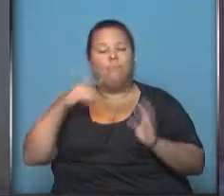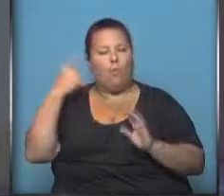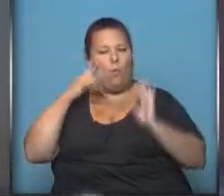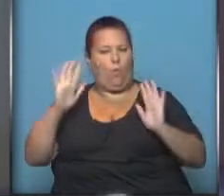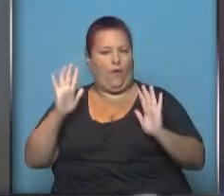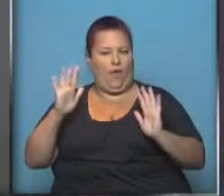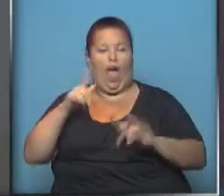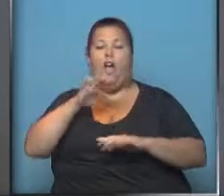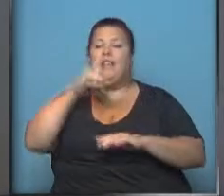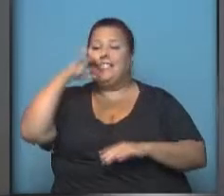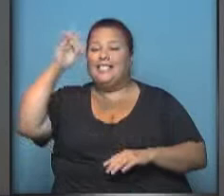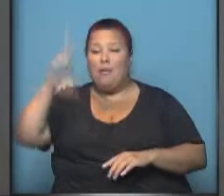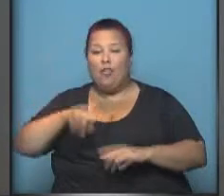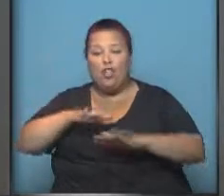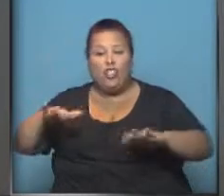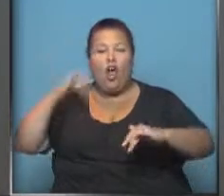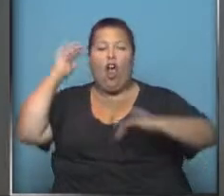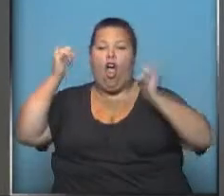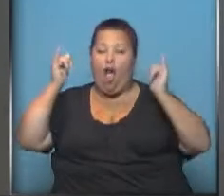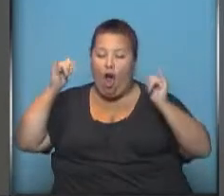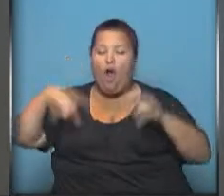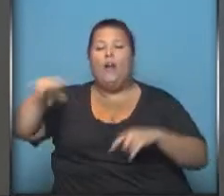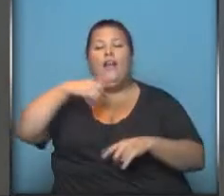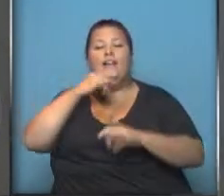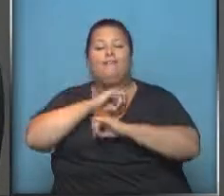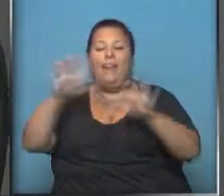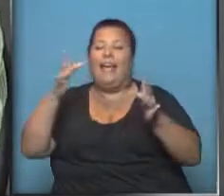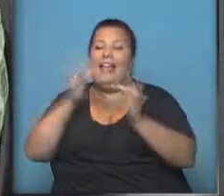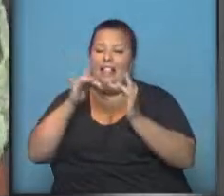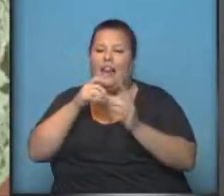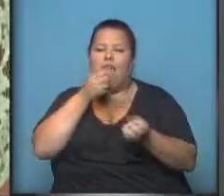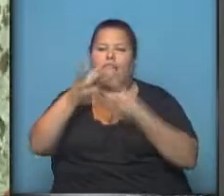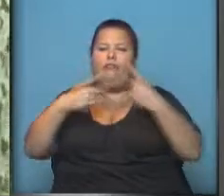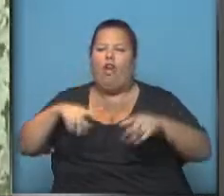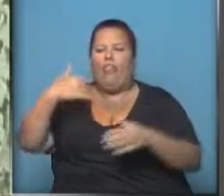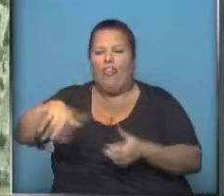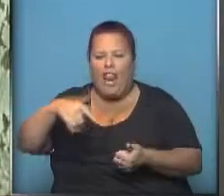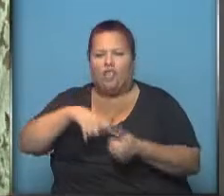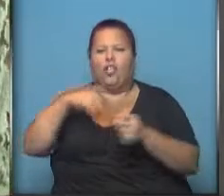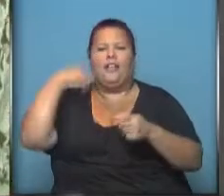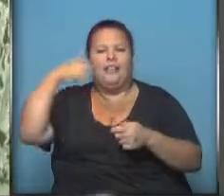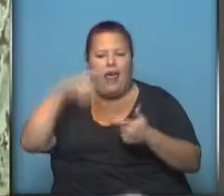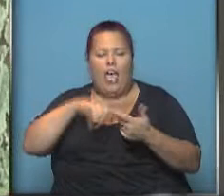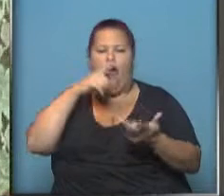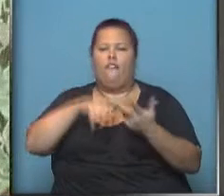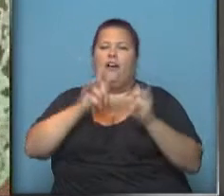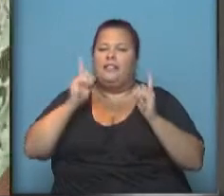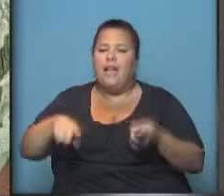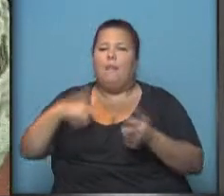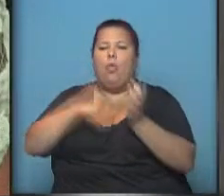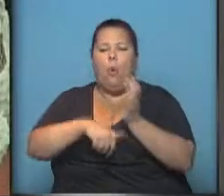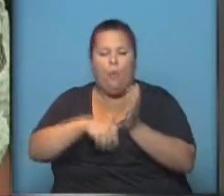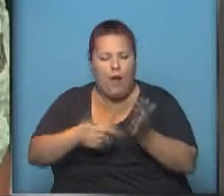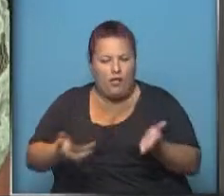el 70% de los chicos y los adolescentes revelan a través de internet datos personales direcciones números de teléfono hasta números de